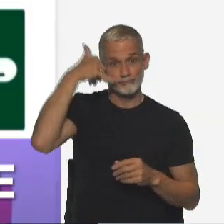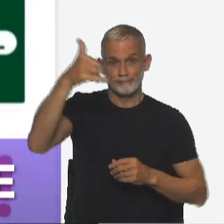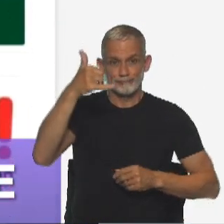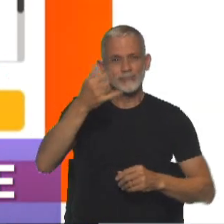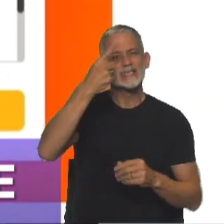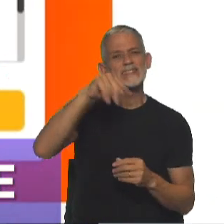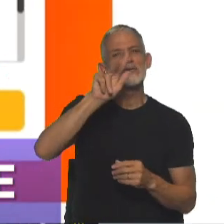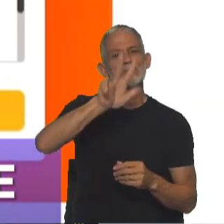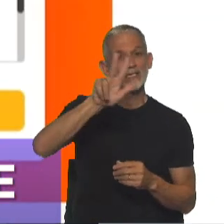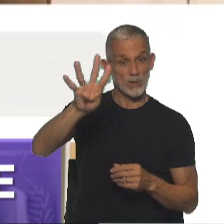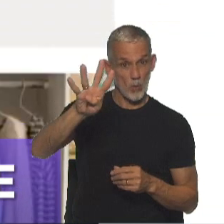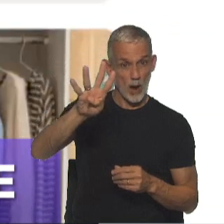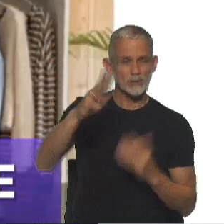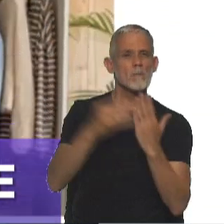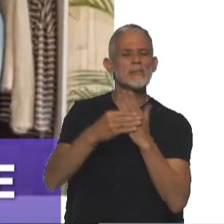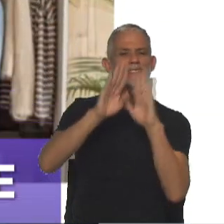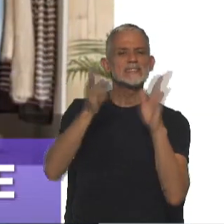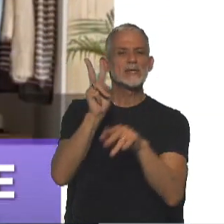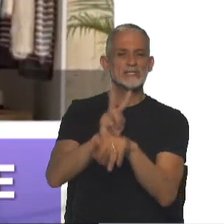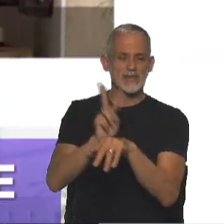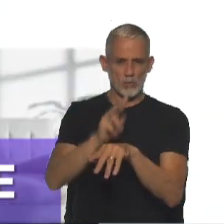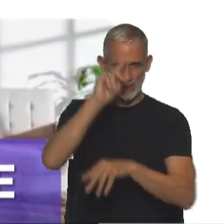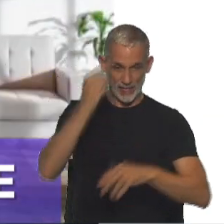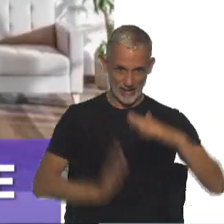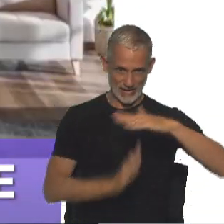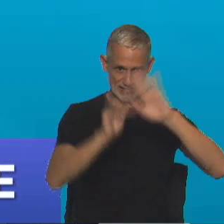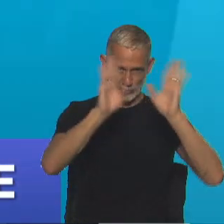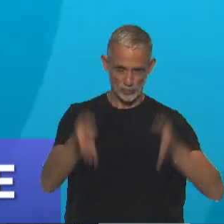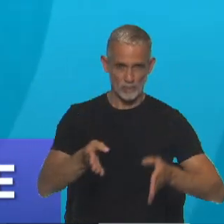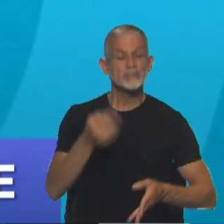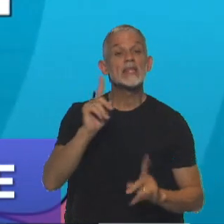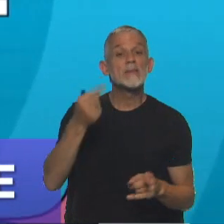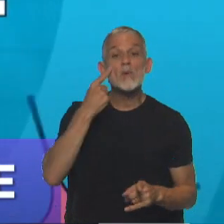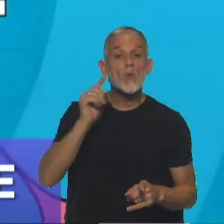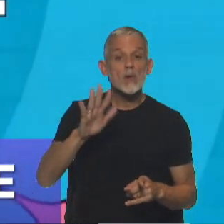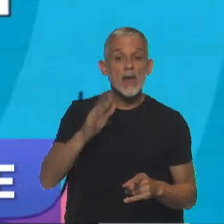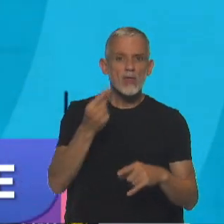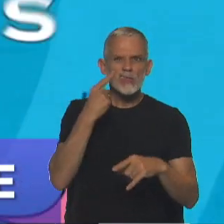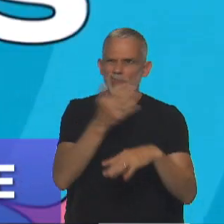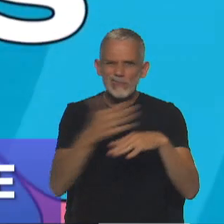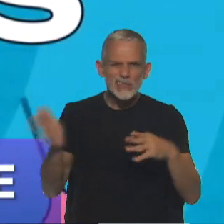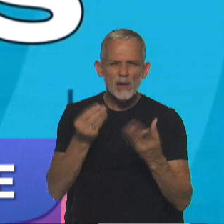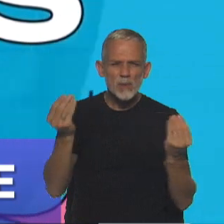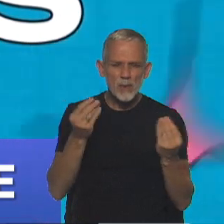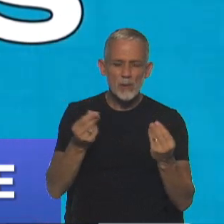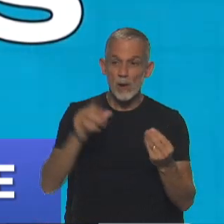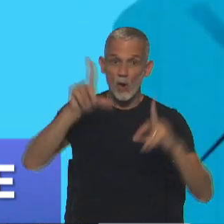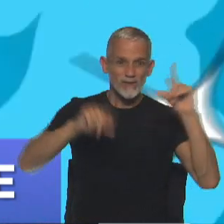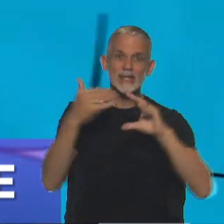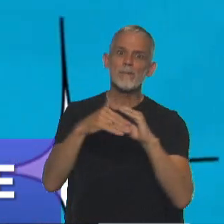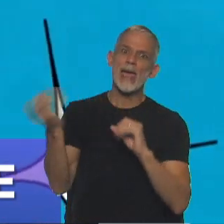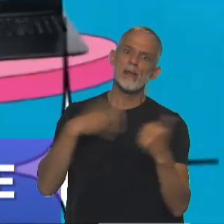línea 134, que es del Ministerio de Seguridad de la Nación. Y también hay que tener mucho cuidado con estos días, que va a llegar mucha oferta por mail.